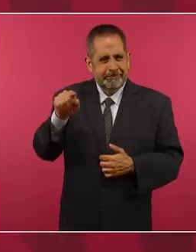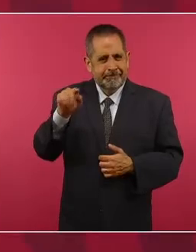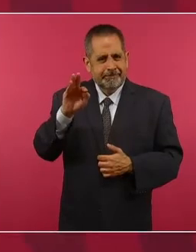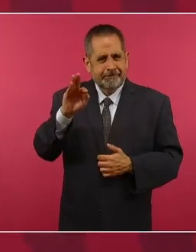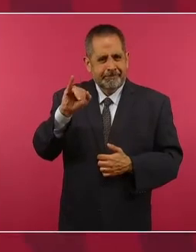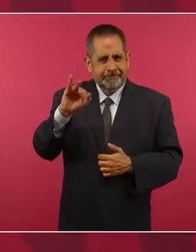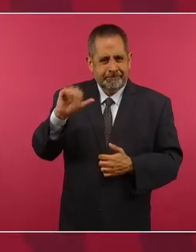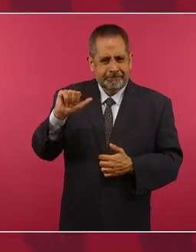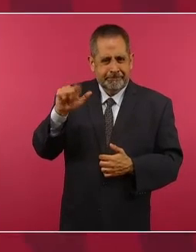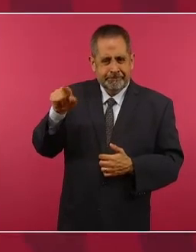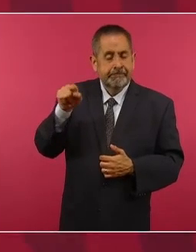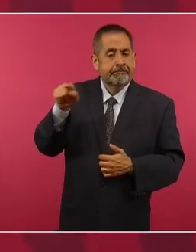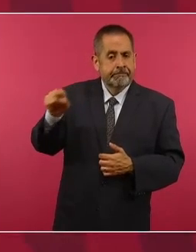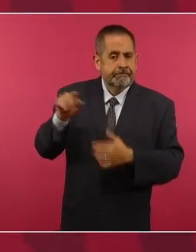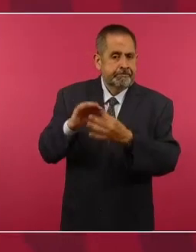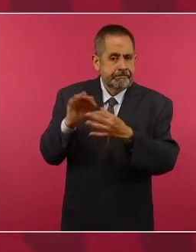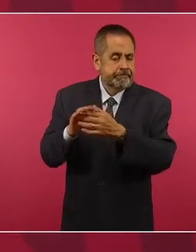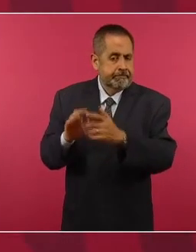fiscalía.